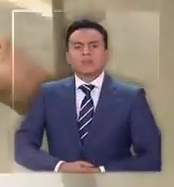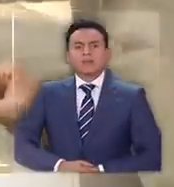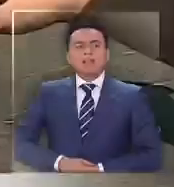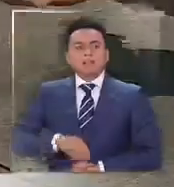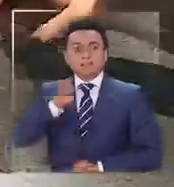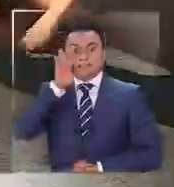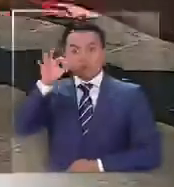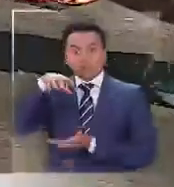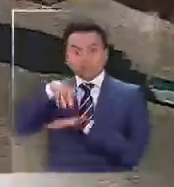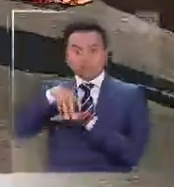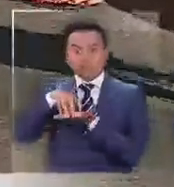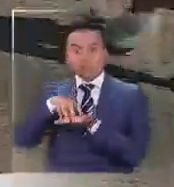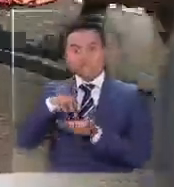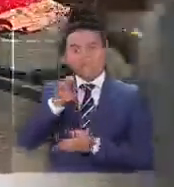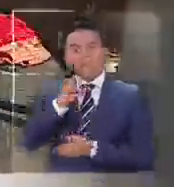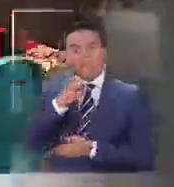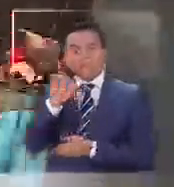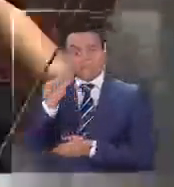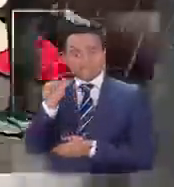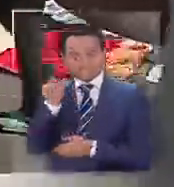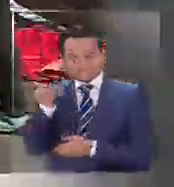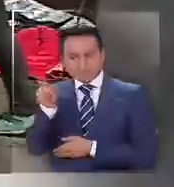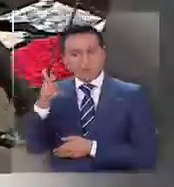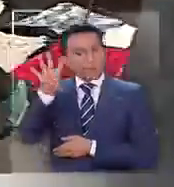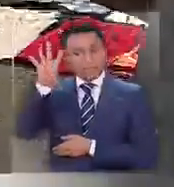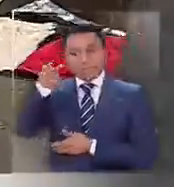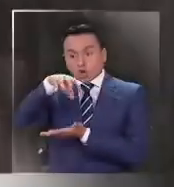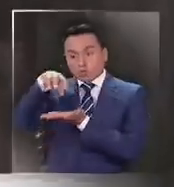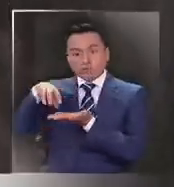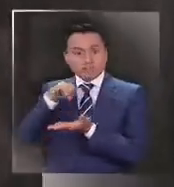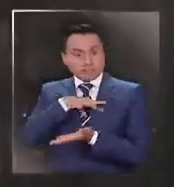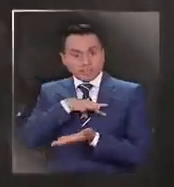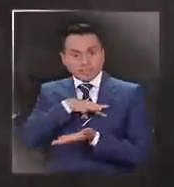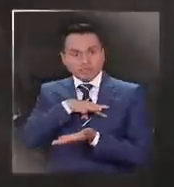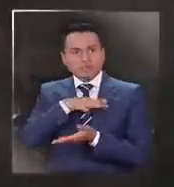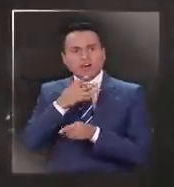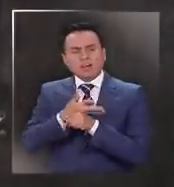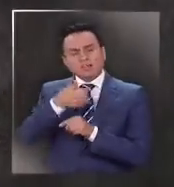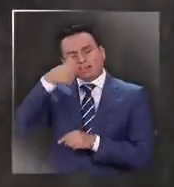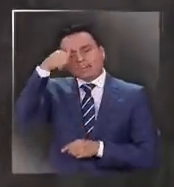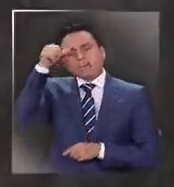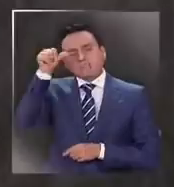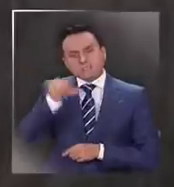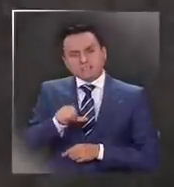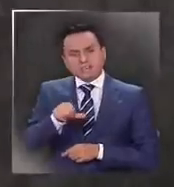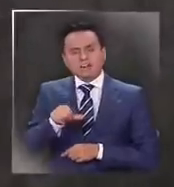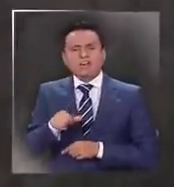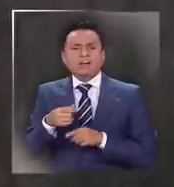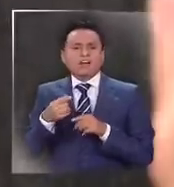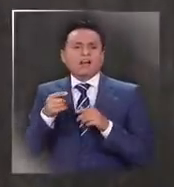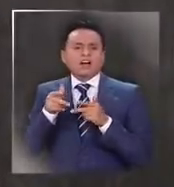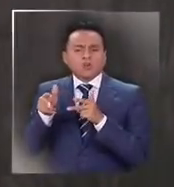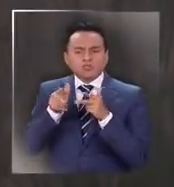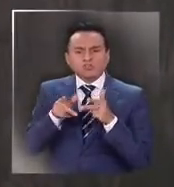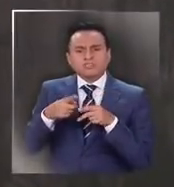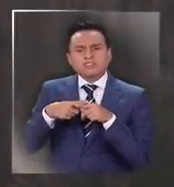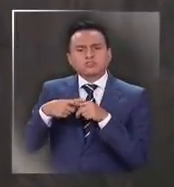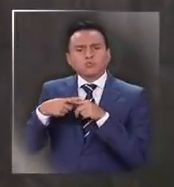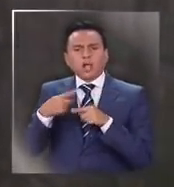Las Condes y Recoleta son las únicas comunas de Chile donde se castiga el acoso sexual